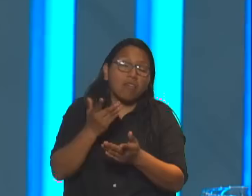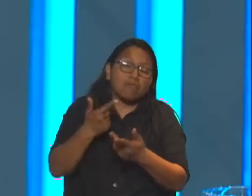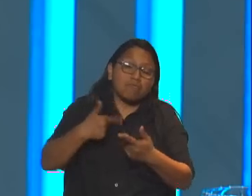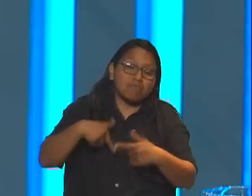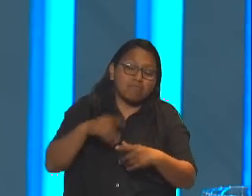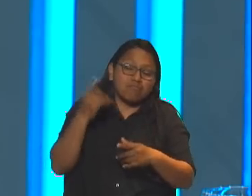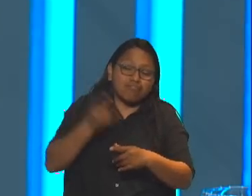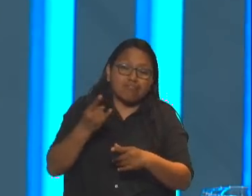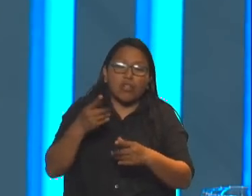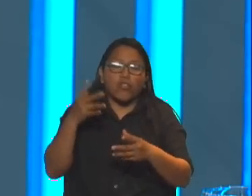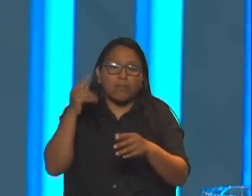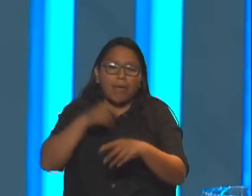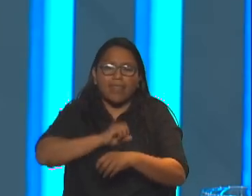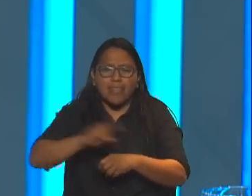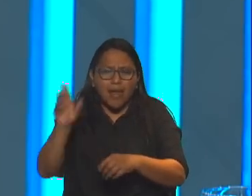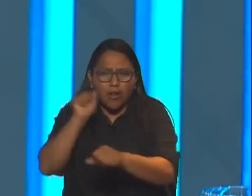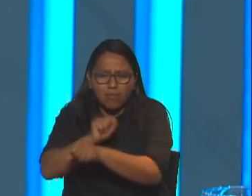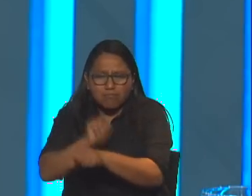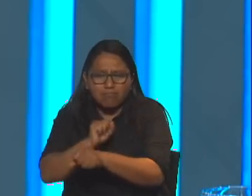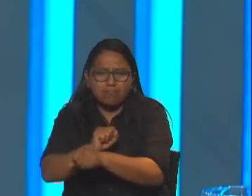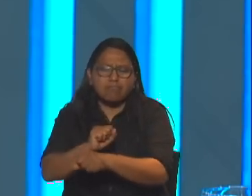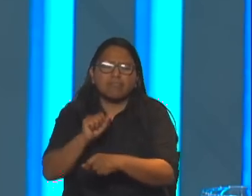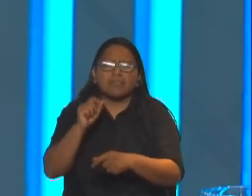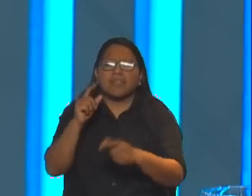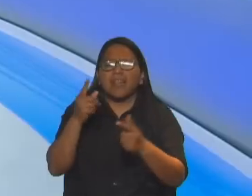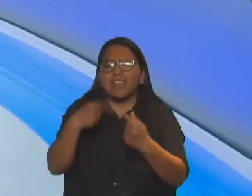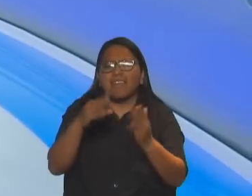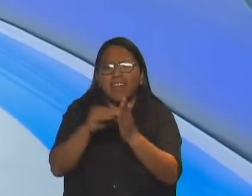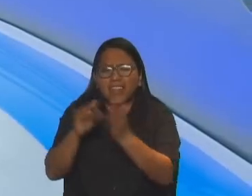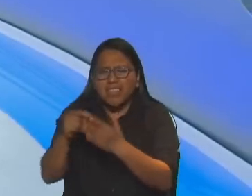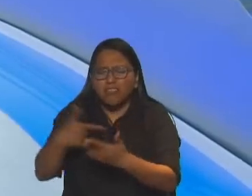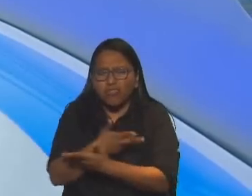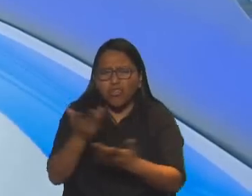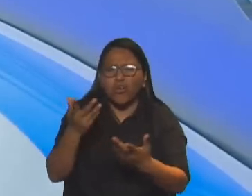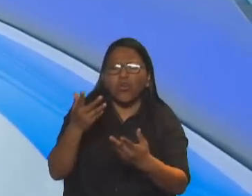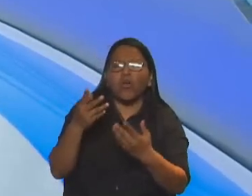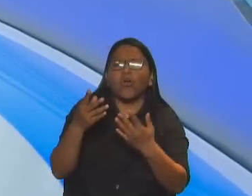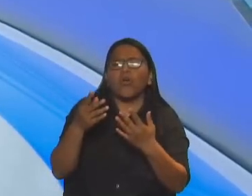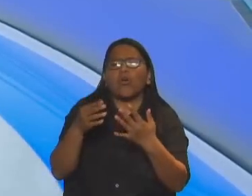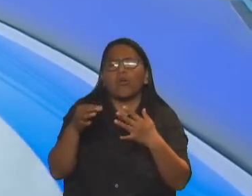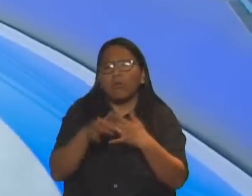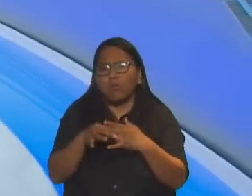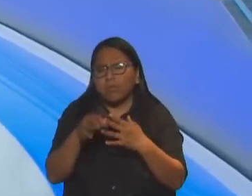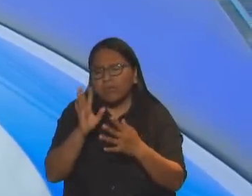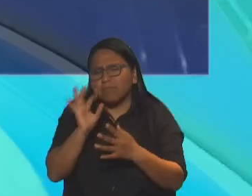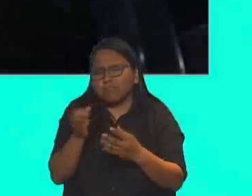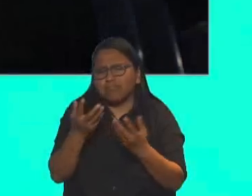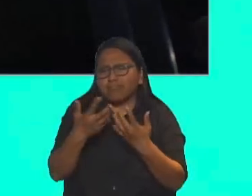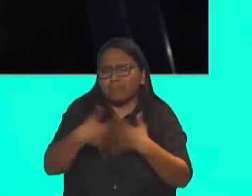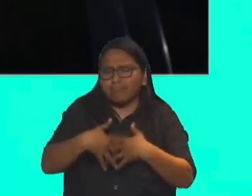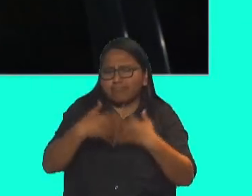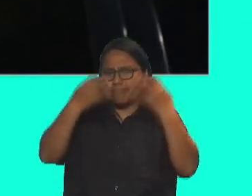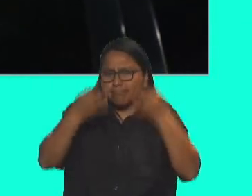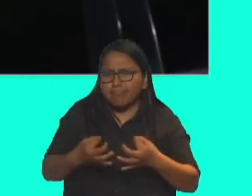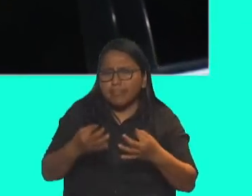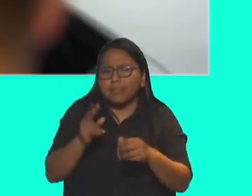los encarcelaron silenciaron referentes sociales con compromisos muy evidentes de buena parte del funcionariado que estaba a cargo